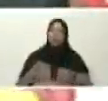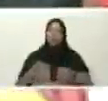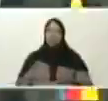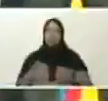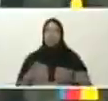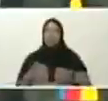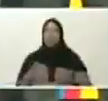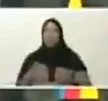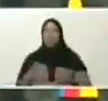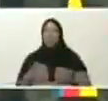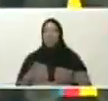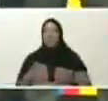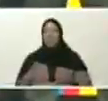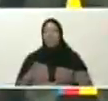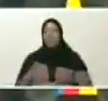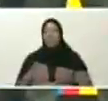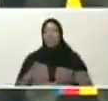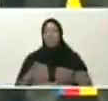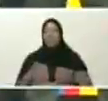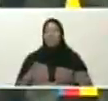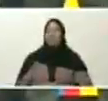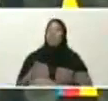Yo no he visto a nadie.